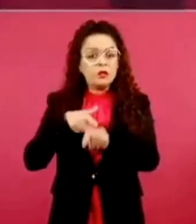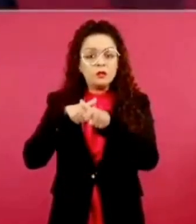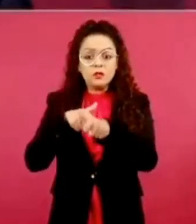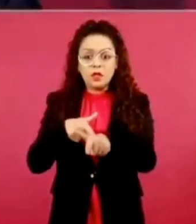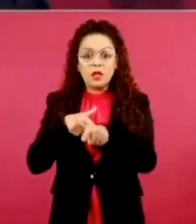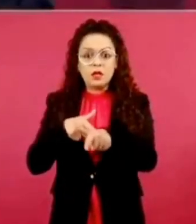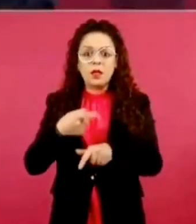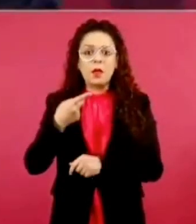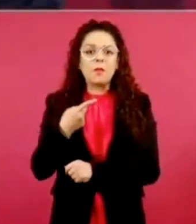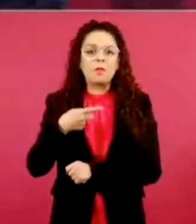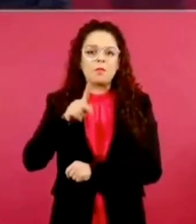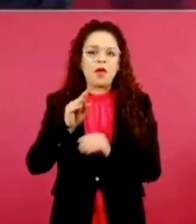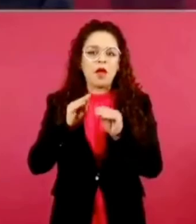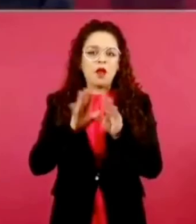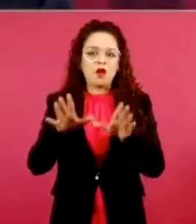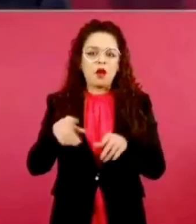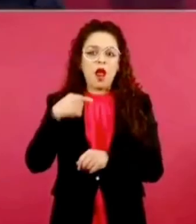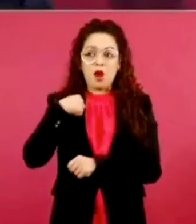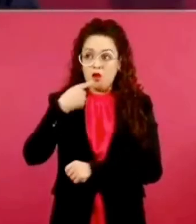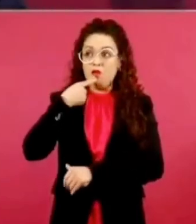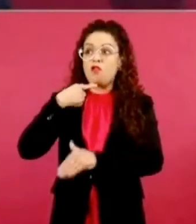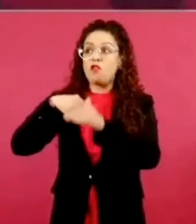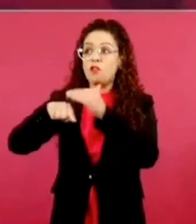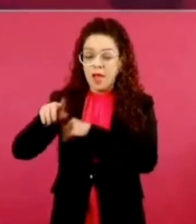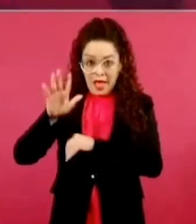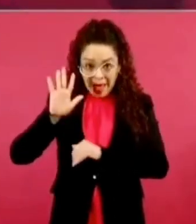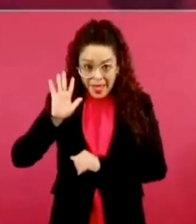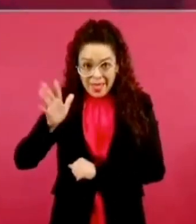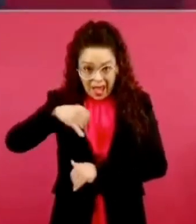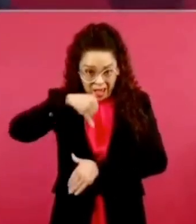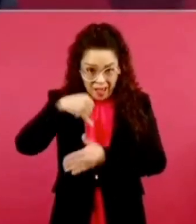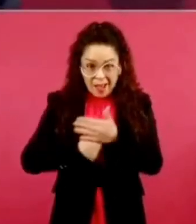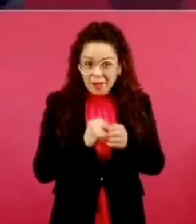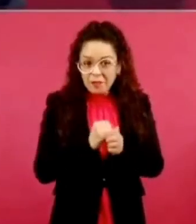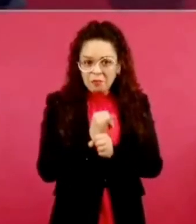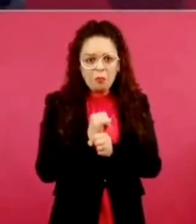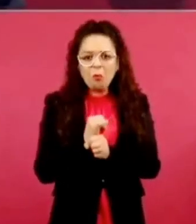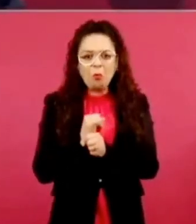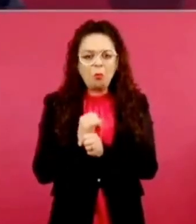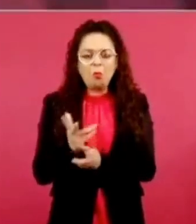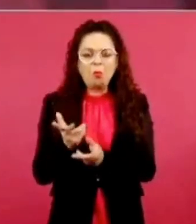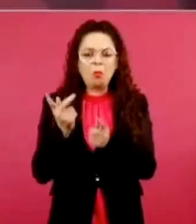al asunto. Entonces, sí sabía yo